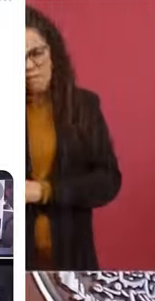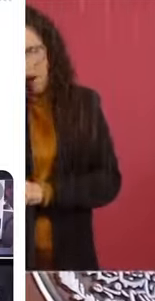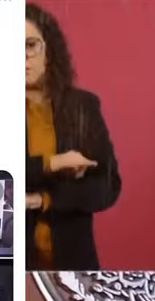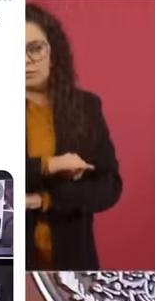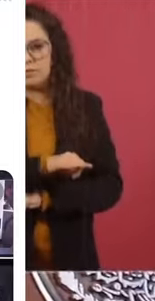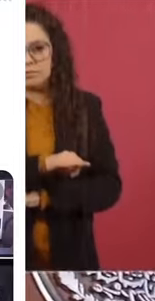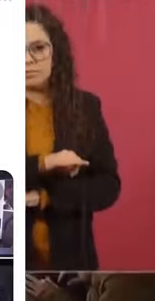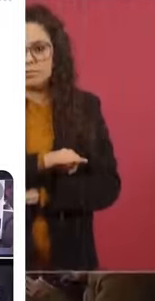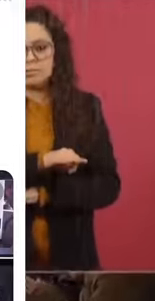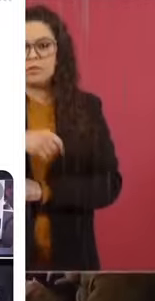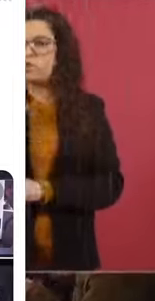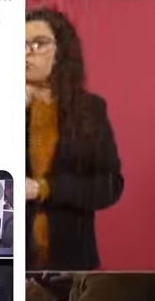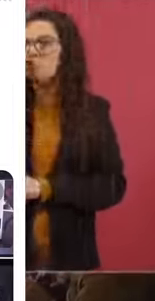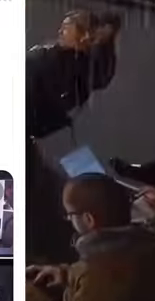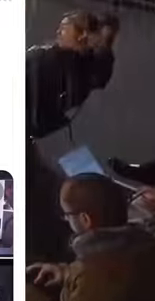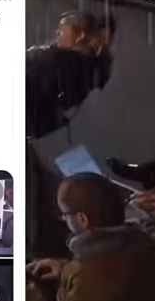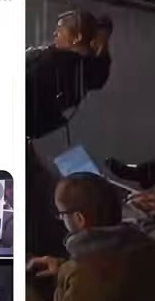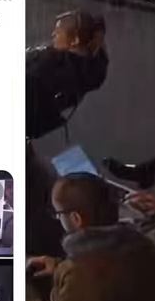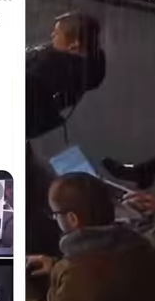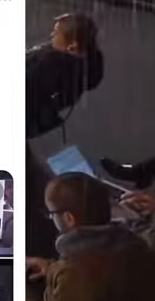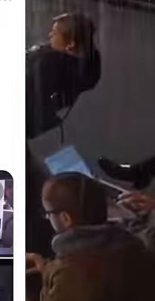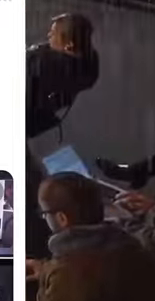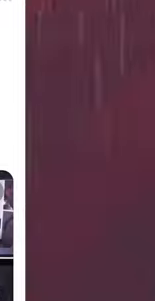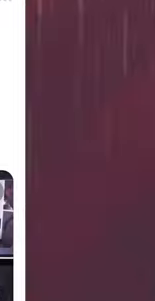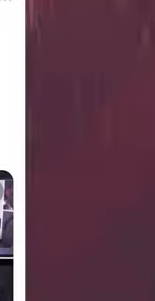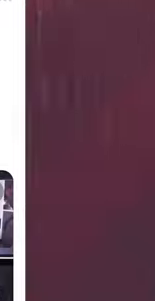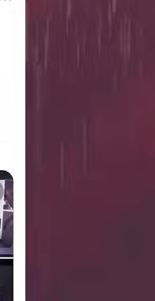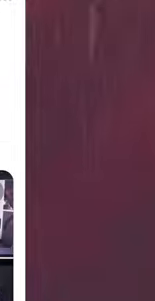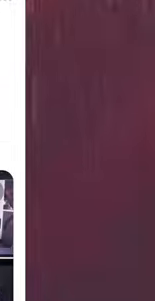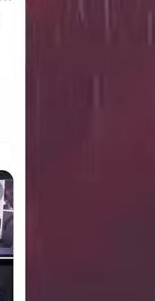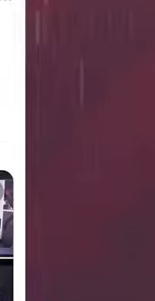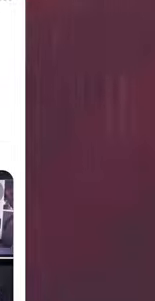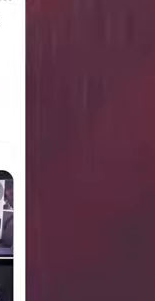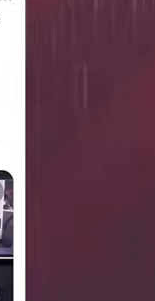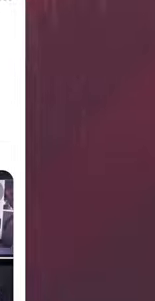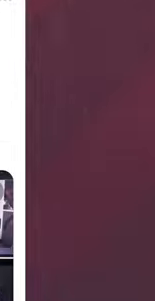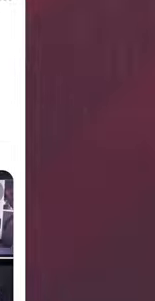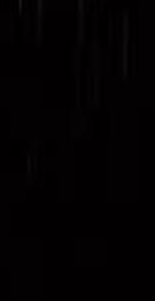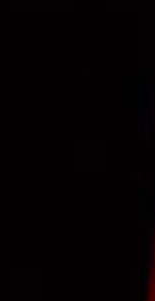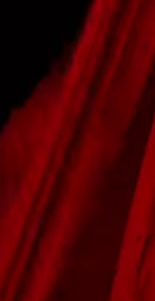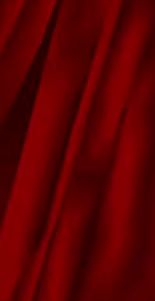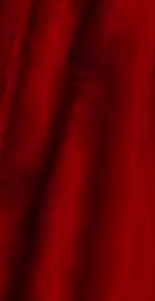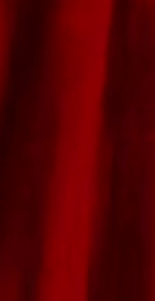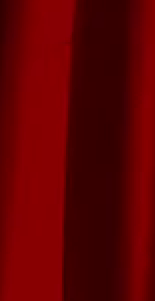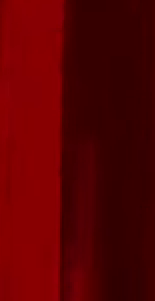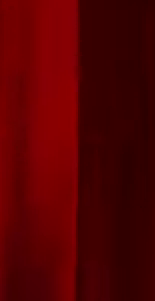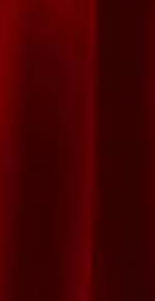fui a la inauguración de Tulum, que ya me había dado el patatús,